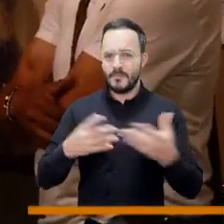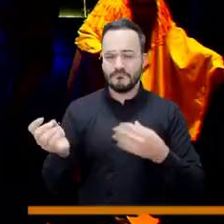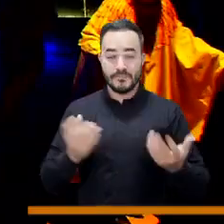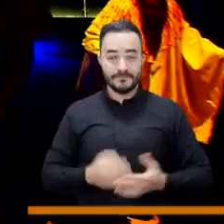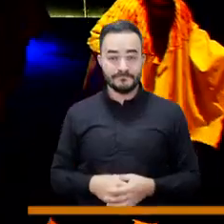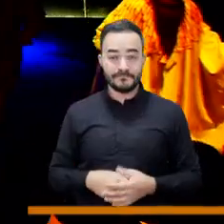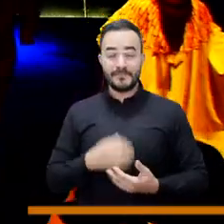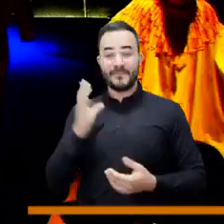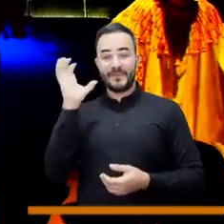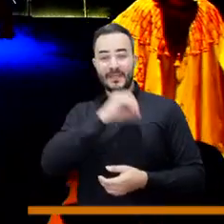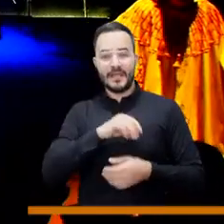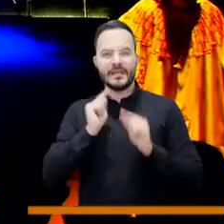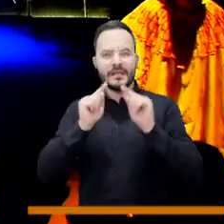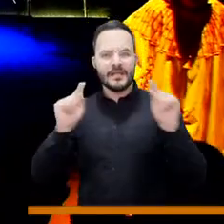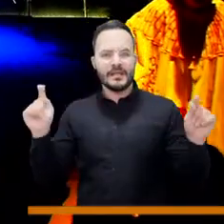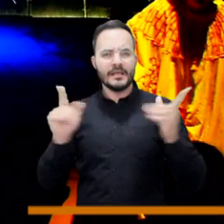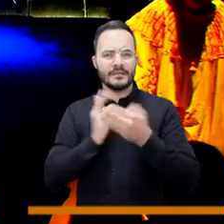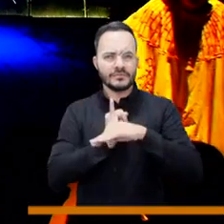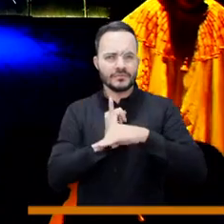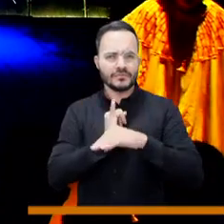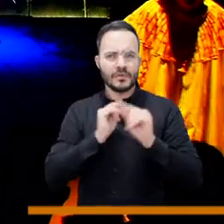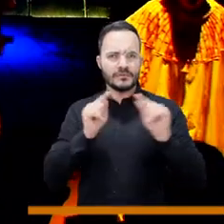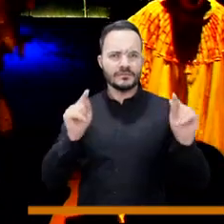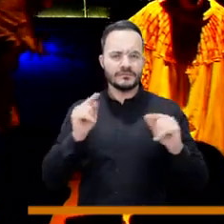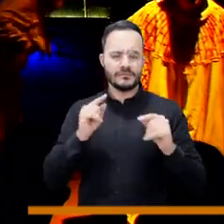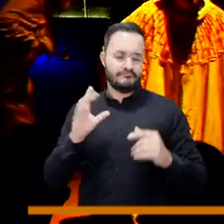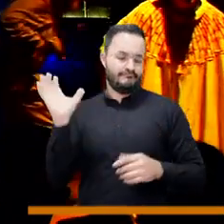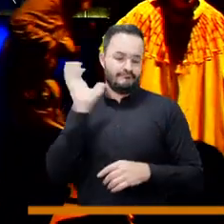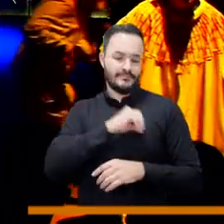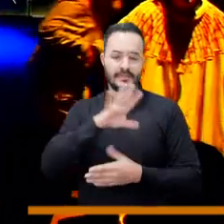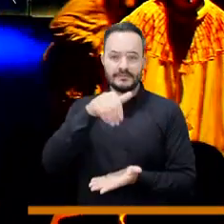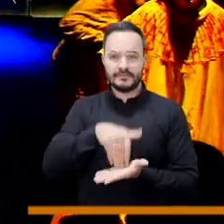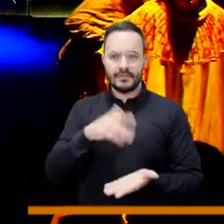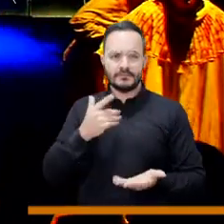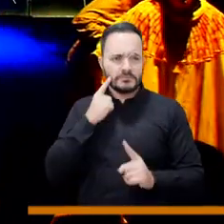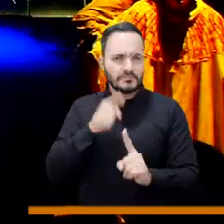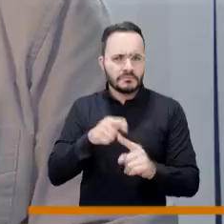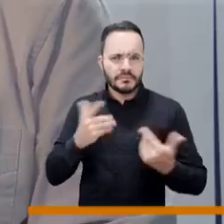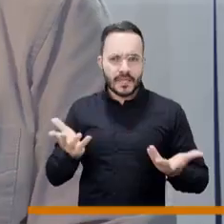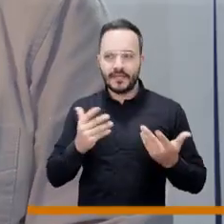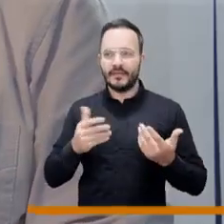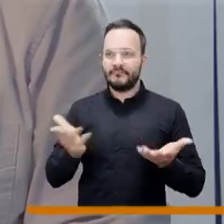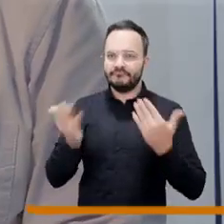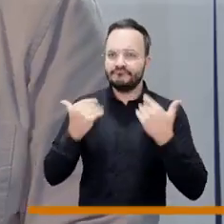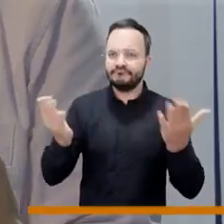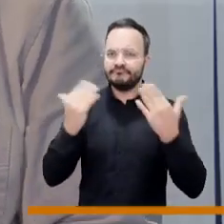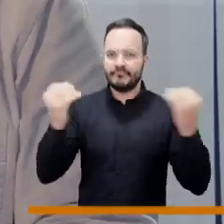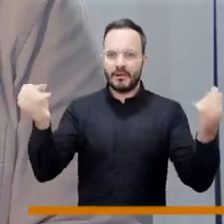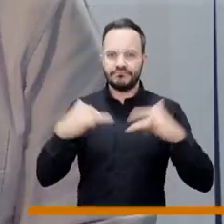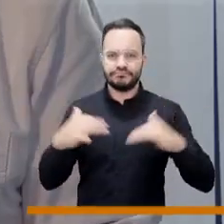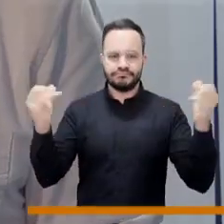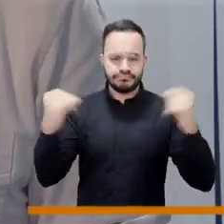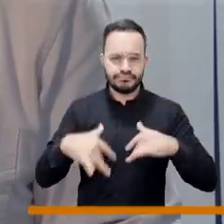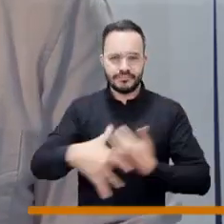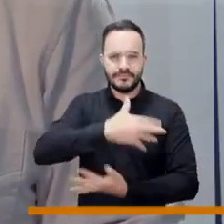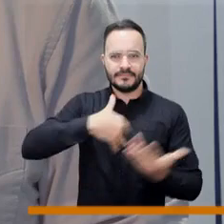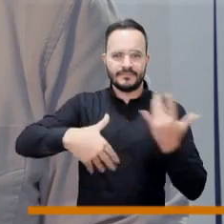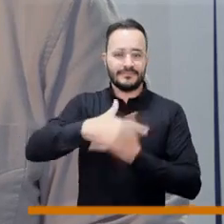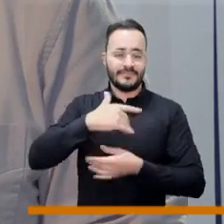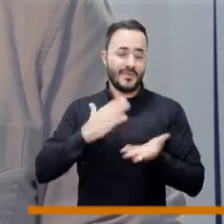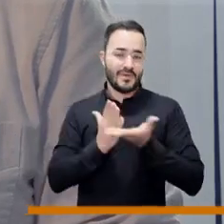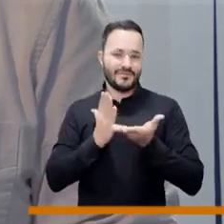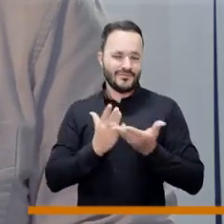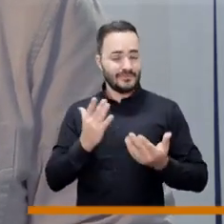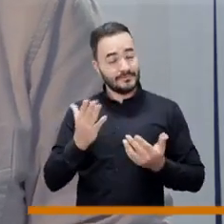otro. Digamos que las instituciones educativas nutren también la vida cultural del centro, lo que se considera como un círculo virtuoso que